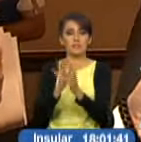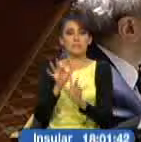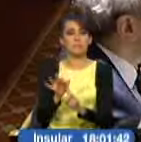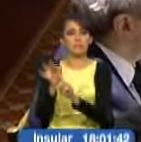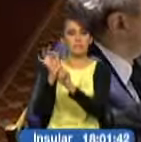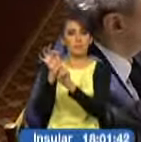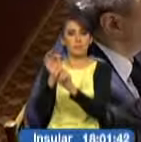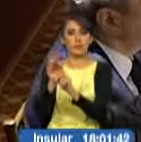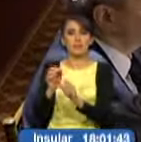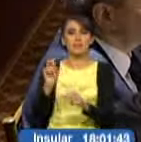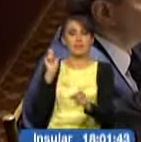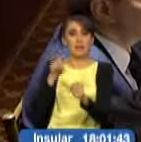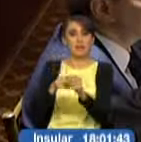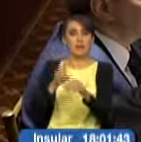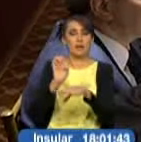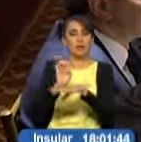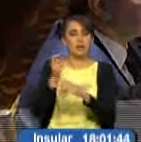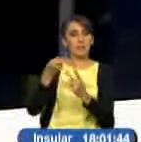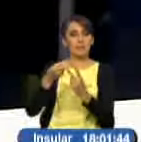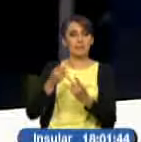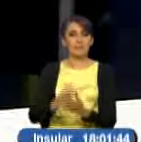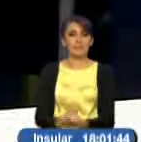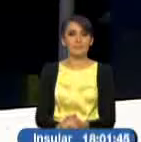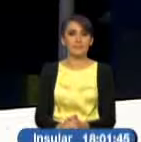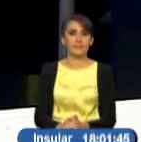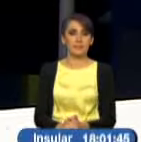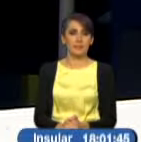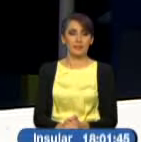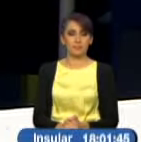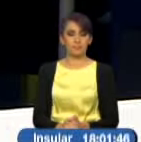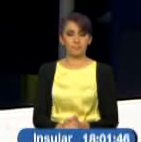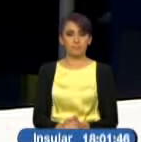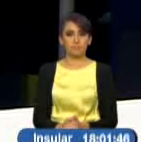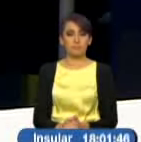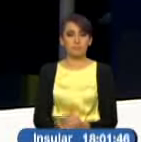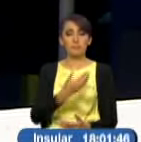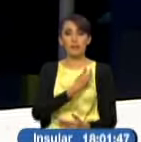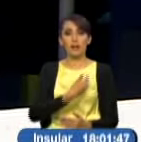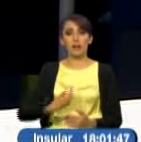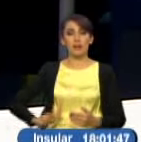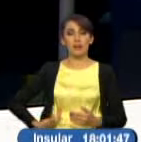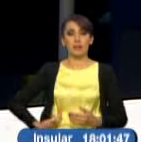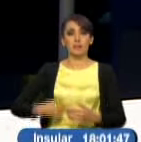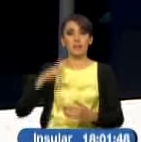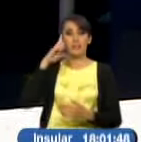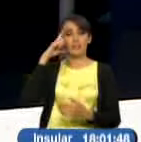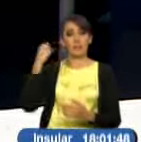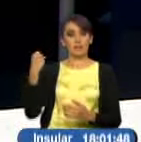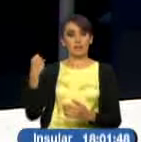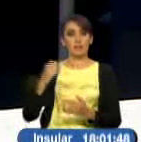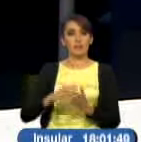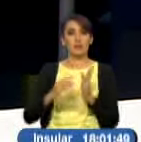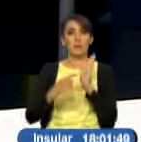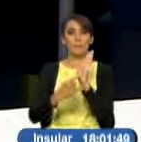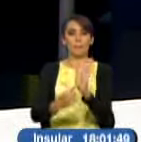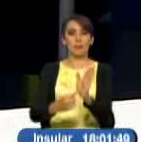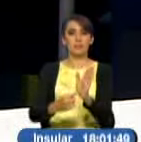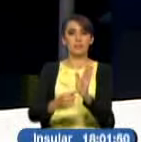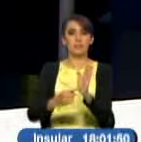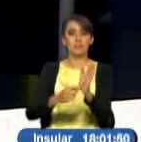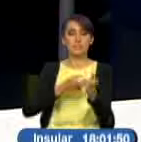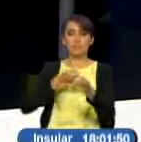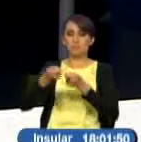OEA. Alexis Moncayo, Ecuador TV. El candidato a la presidencia por el movimiento Creo, Guillermo Lasso, presentó su sistema de